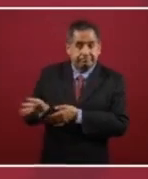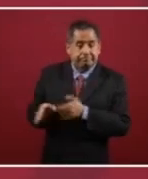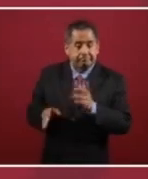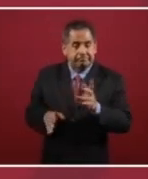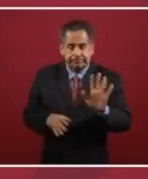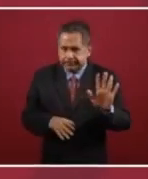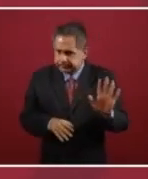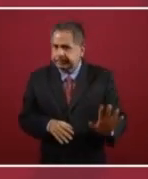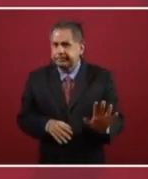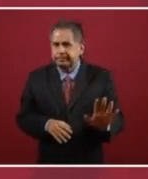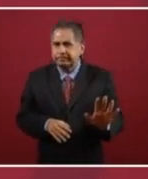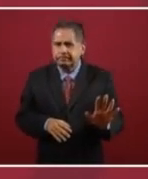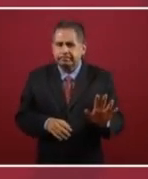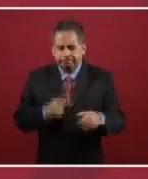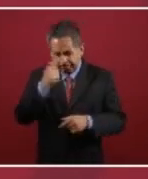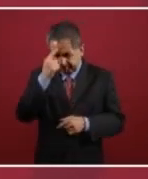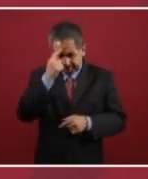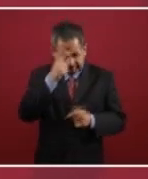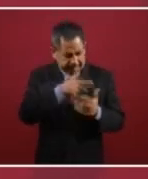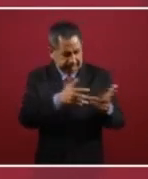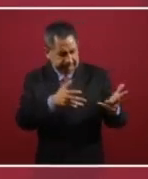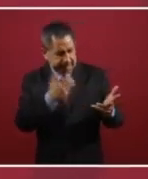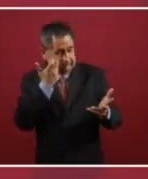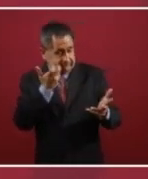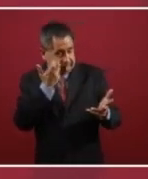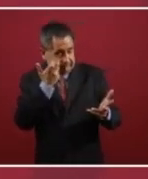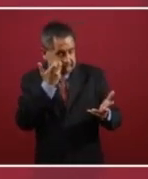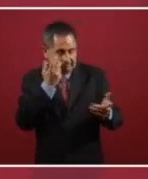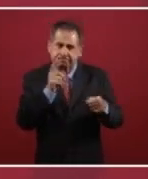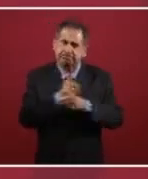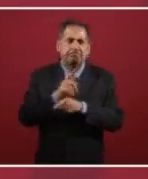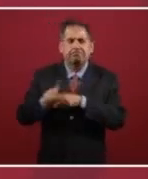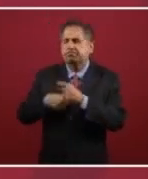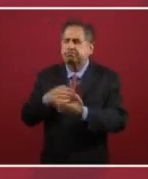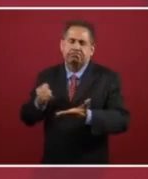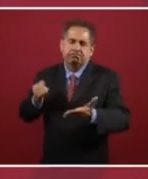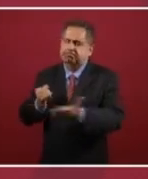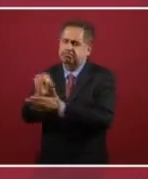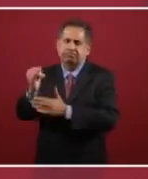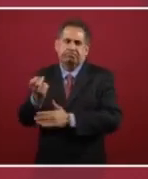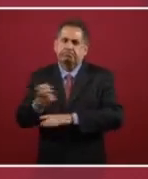entonces por eso se tomó esta decisión pero